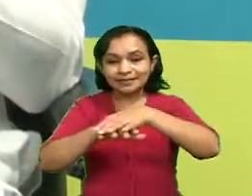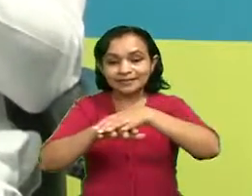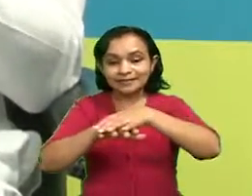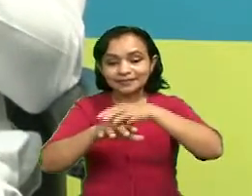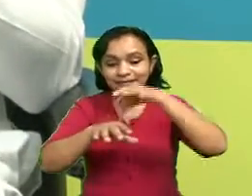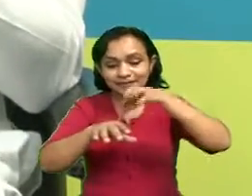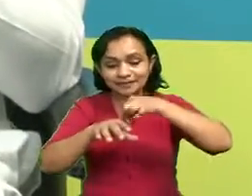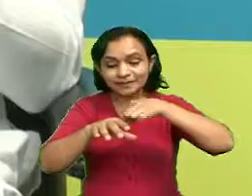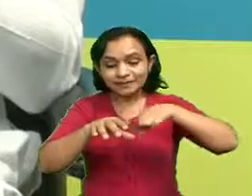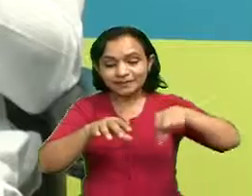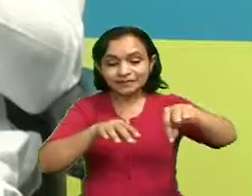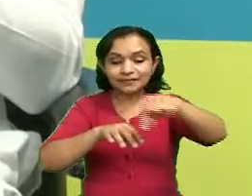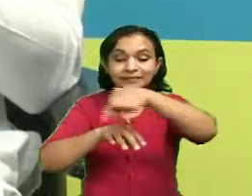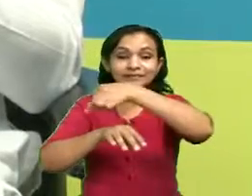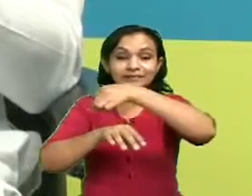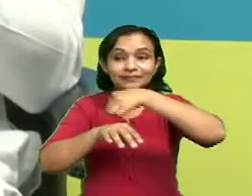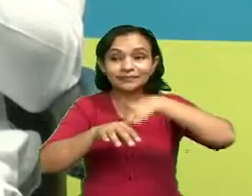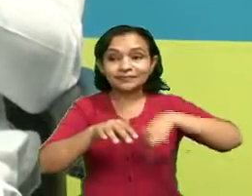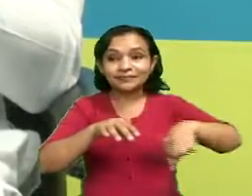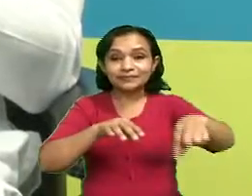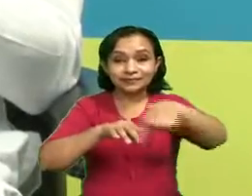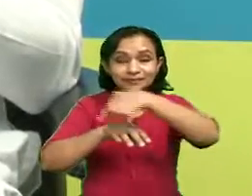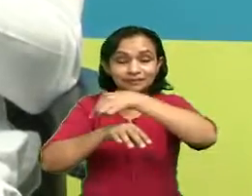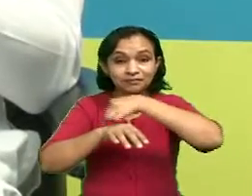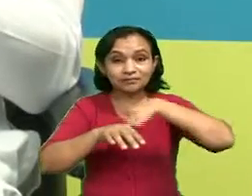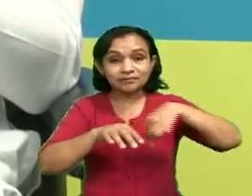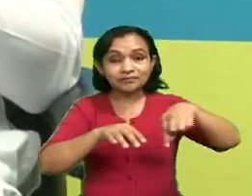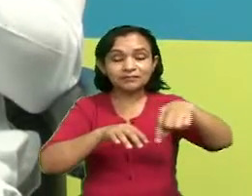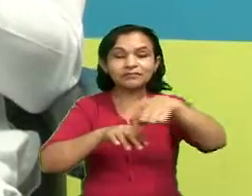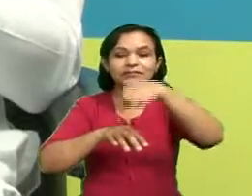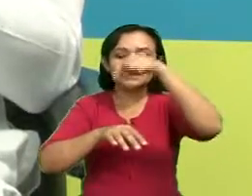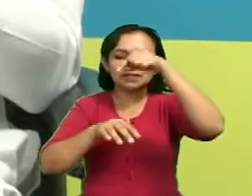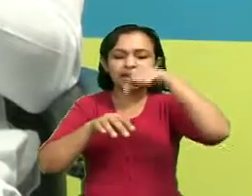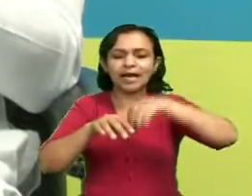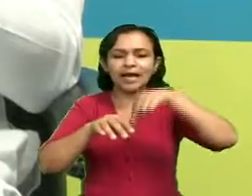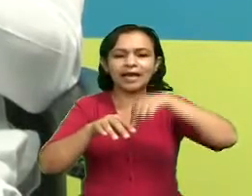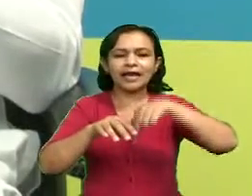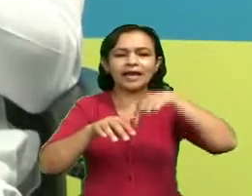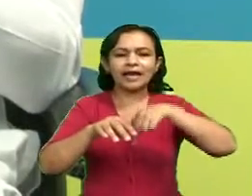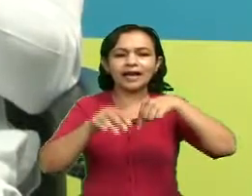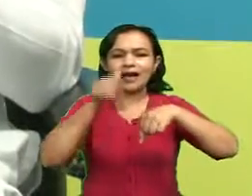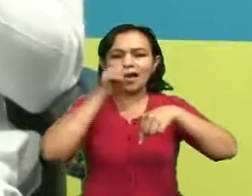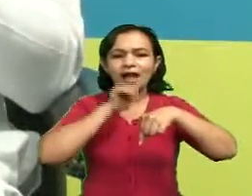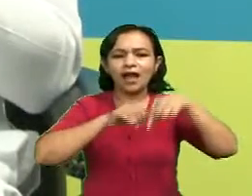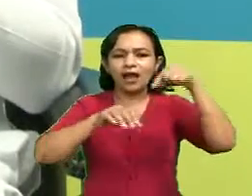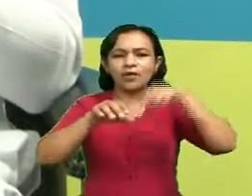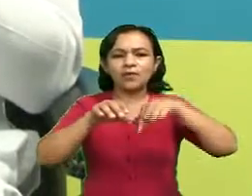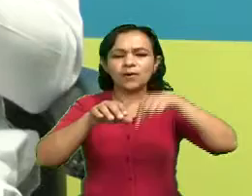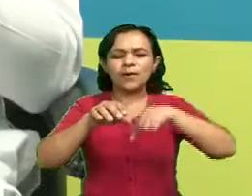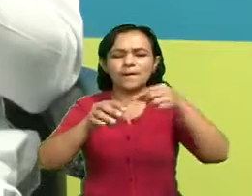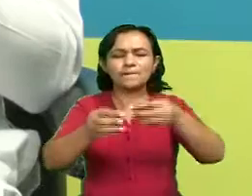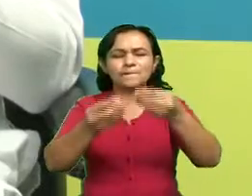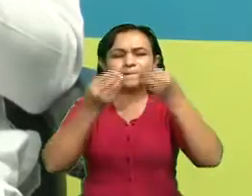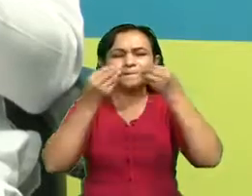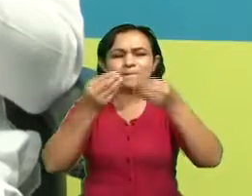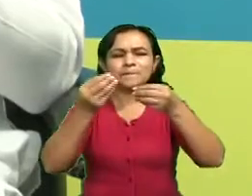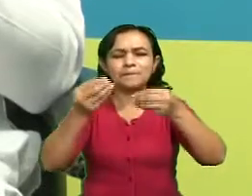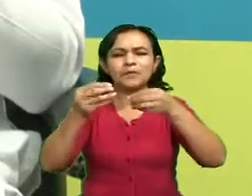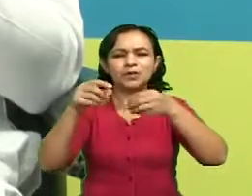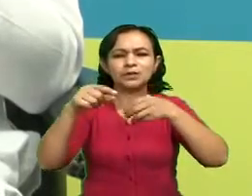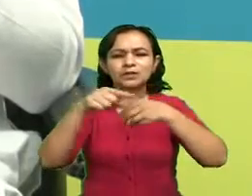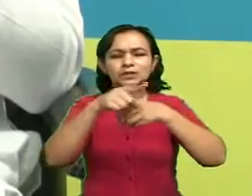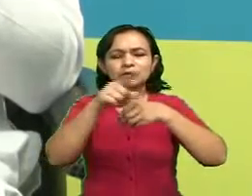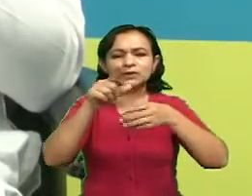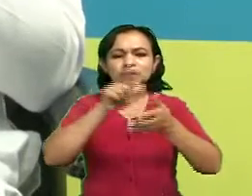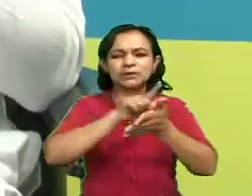la canaleta donde tienen una orilla de la pana, ahí se deposita agua. E incluso ahí hemos encontrado criaderos positivos. Lo bueno